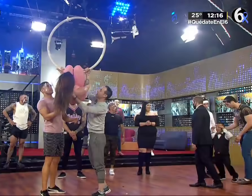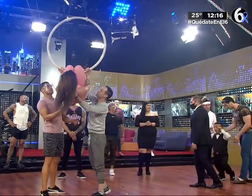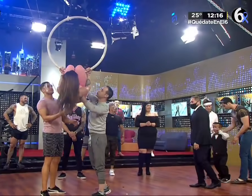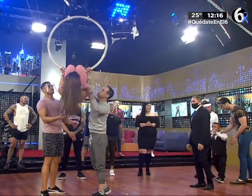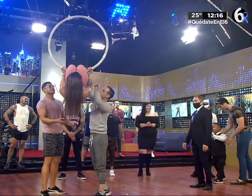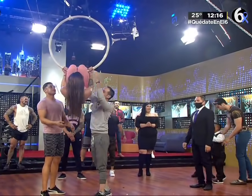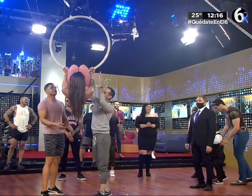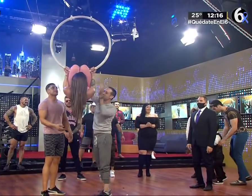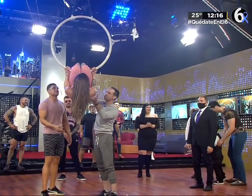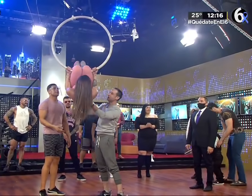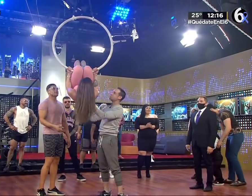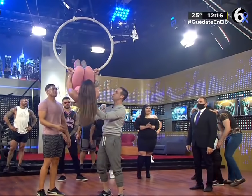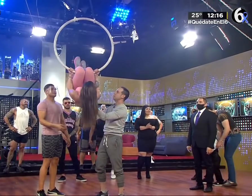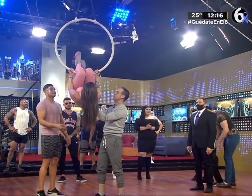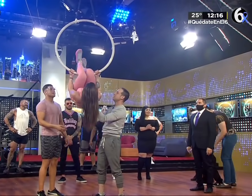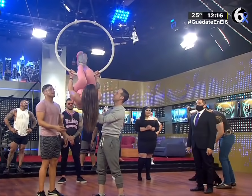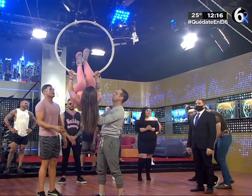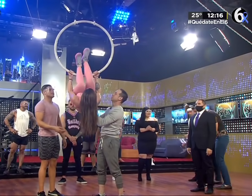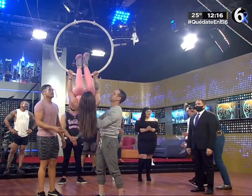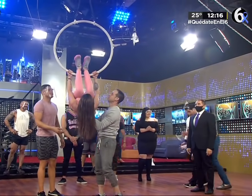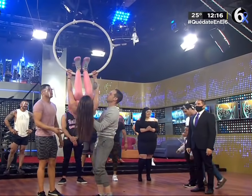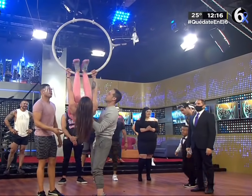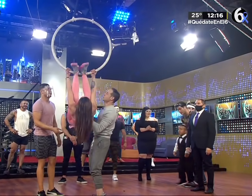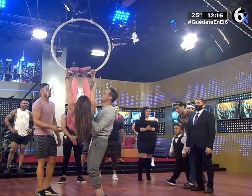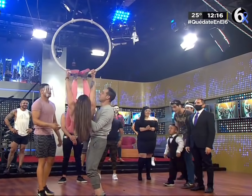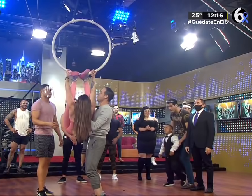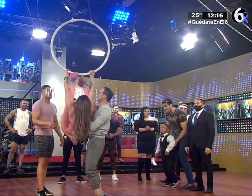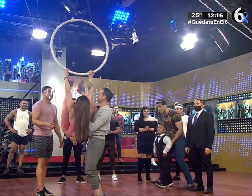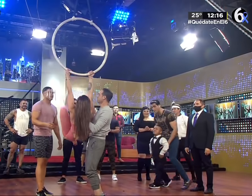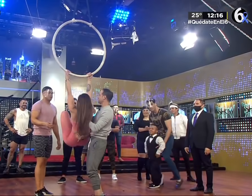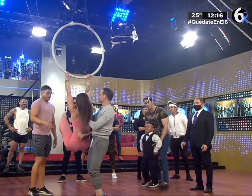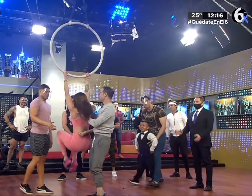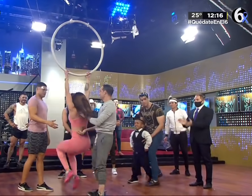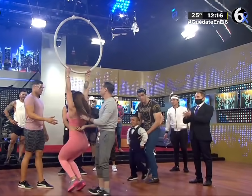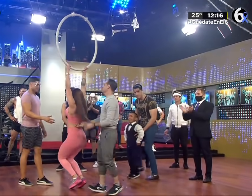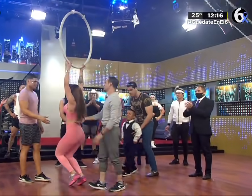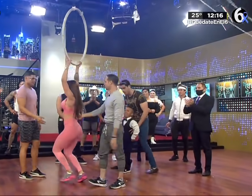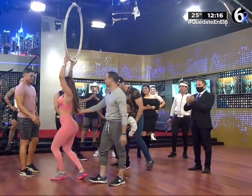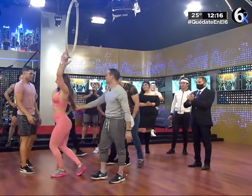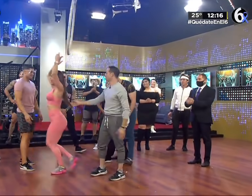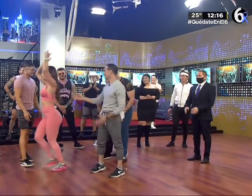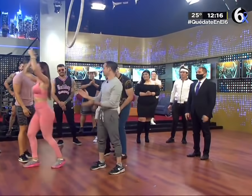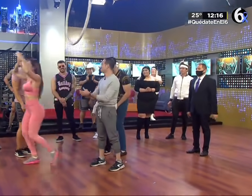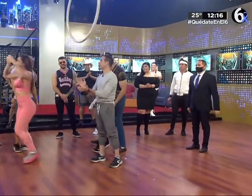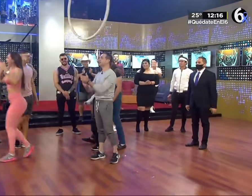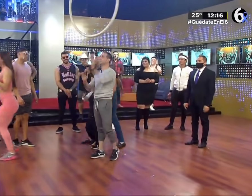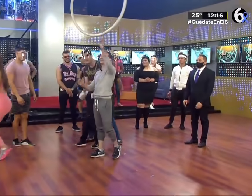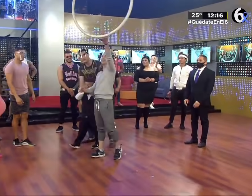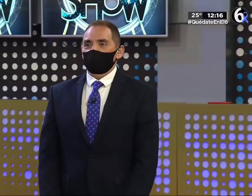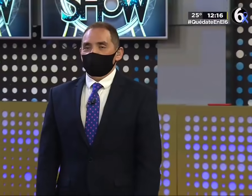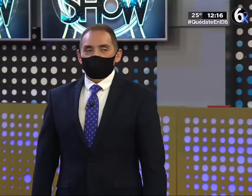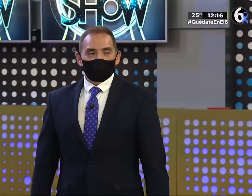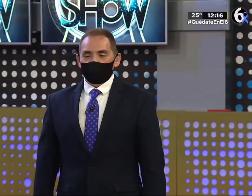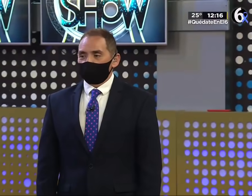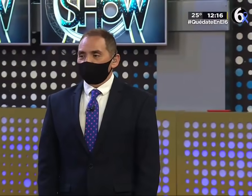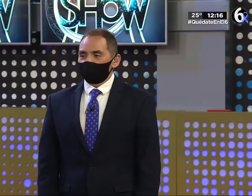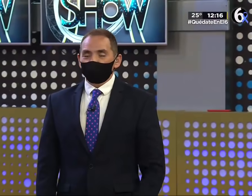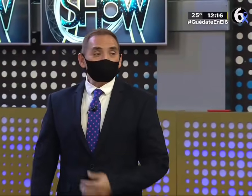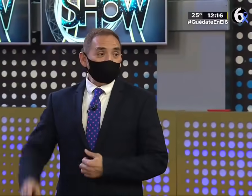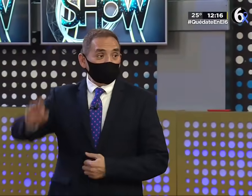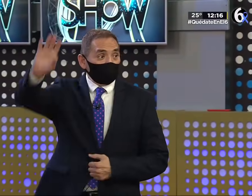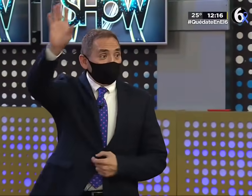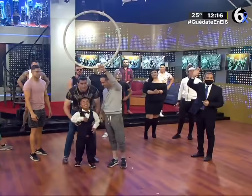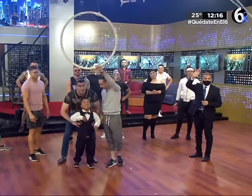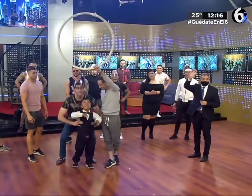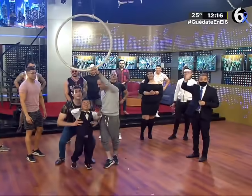Abdomen. Eso. Y bajas tus piernas por ahí. Sigue, Antonio. Muy bien. Eso. Perfectamente. Ahora